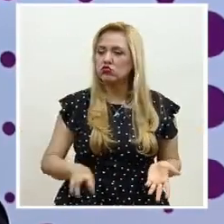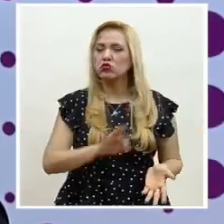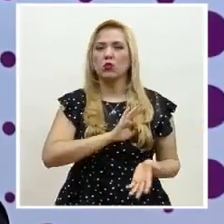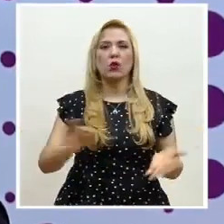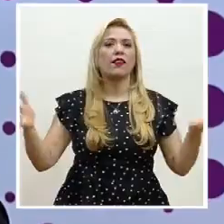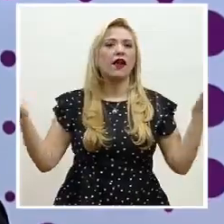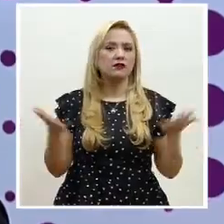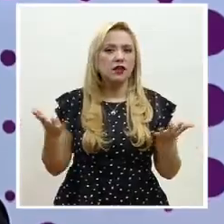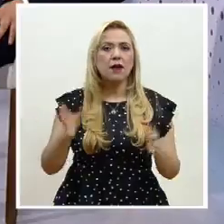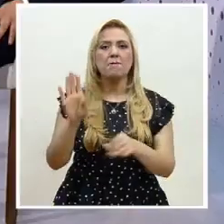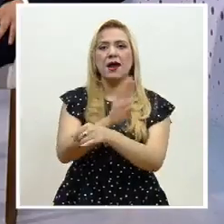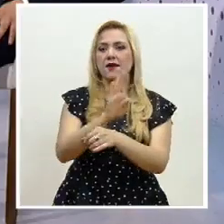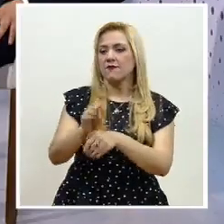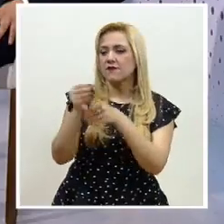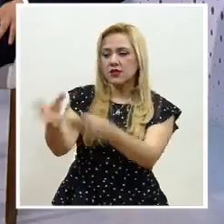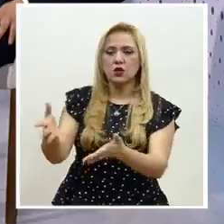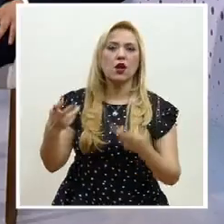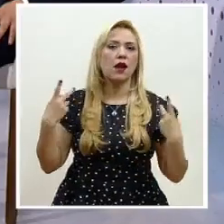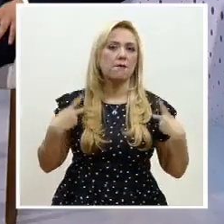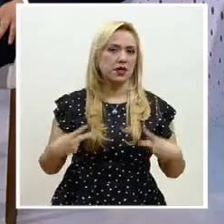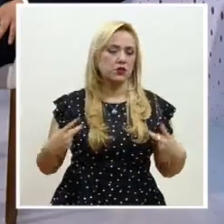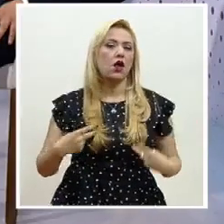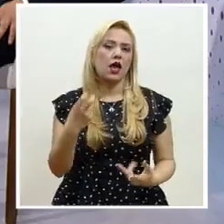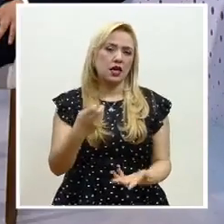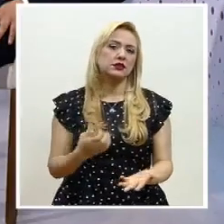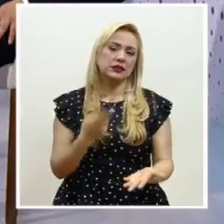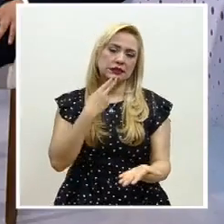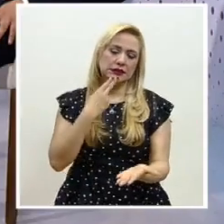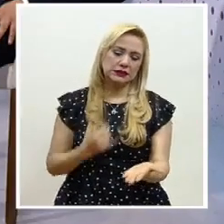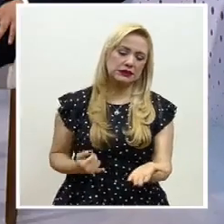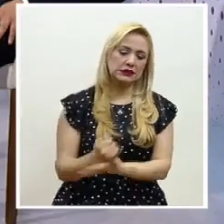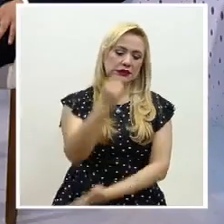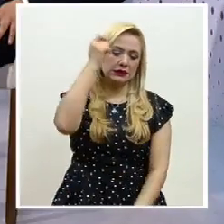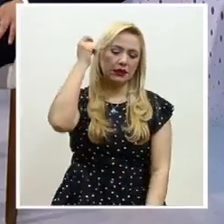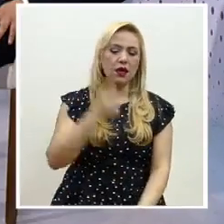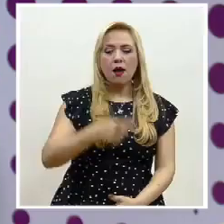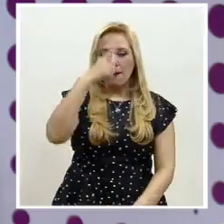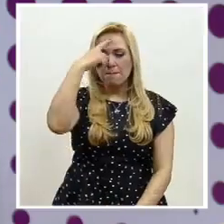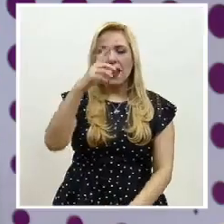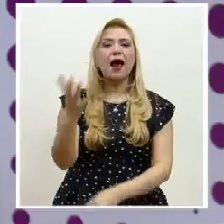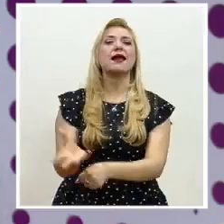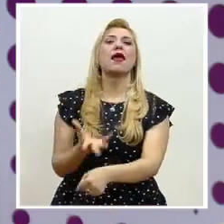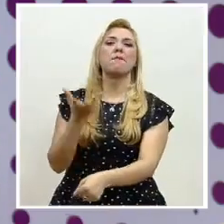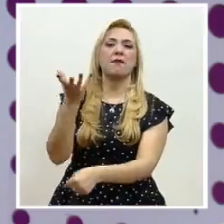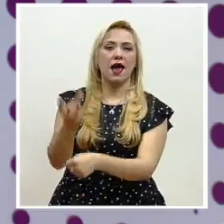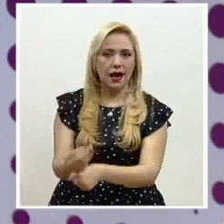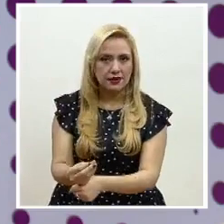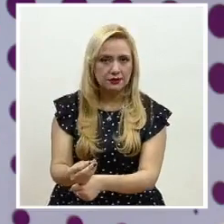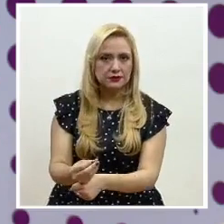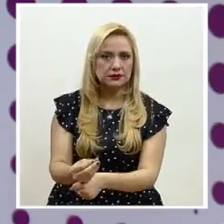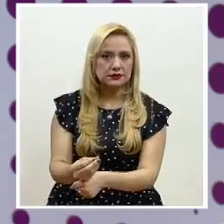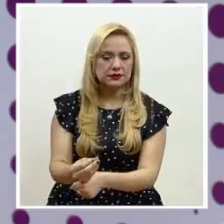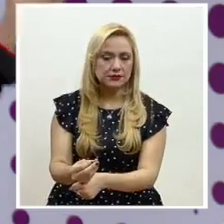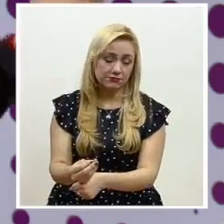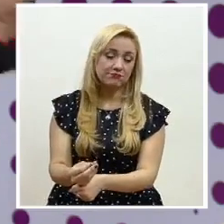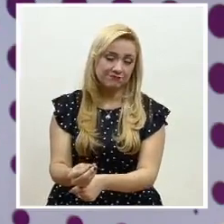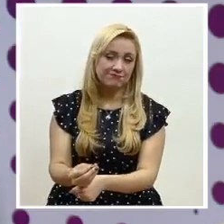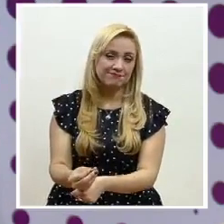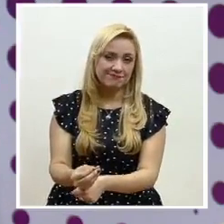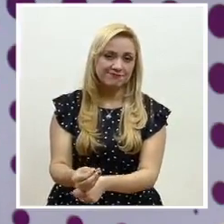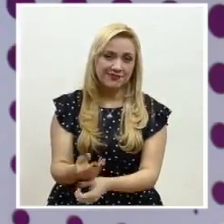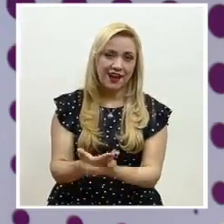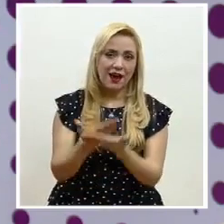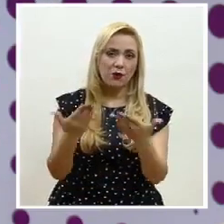van a beneficiar a la persona. Entonces, sentencias realmente reparadoras, claro. ¿no? Y hemos